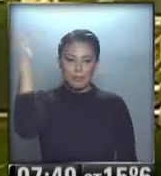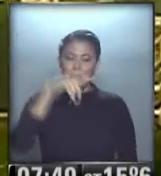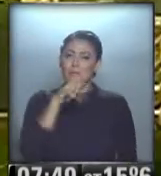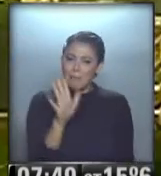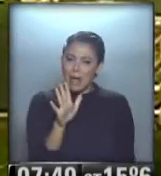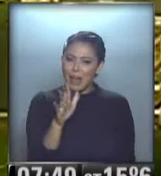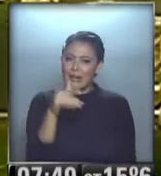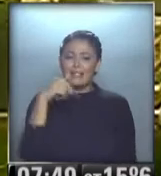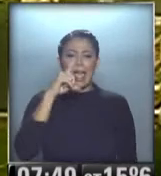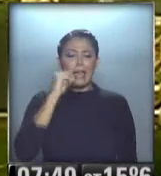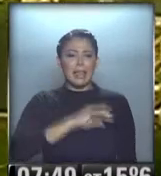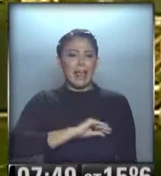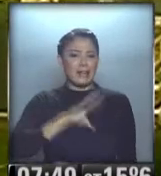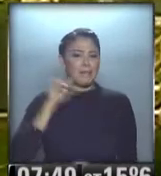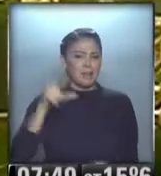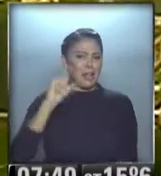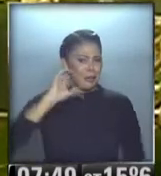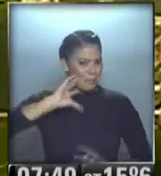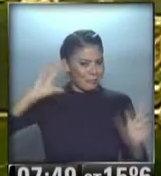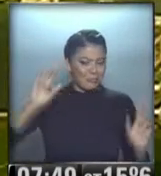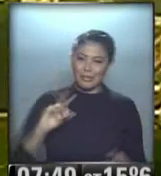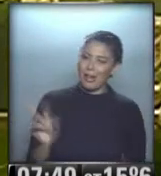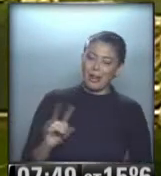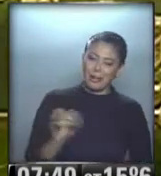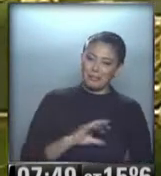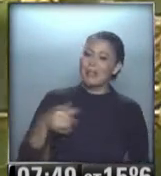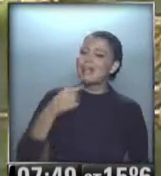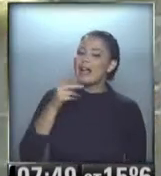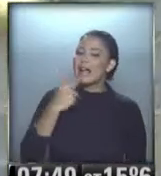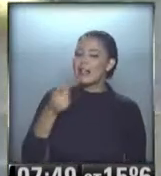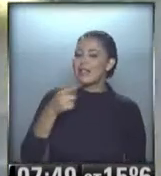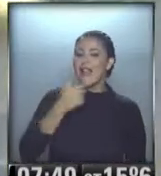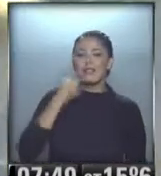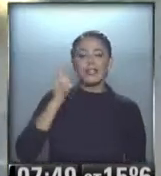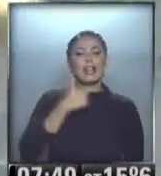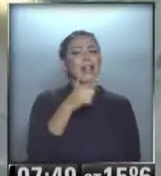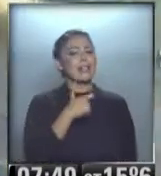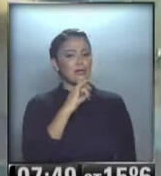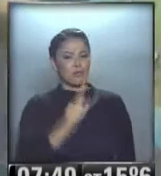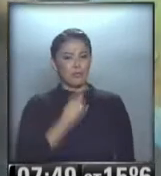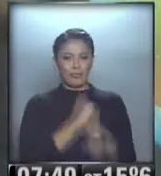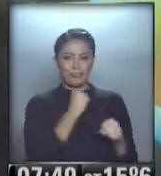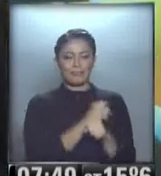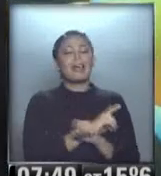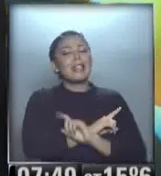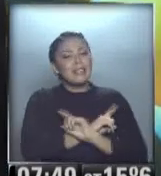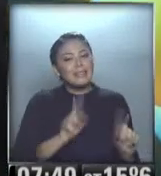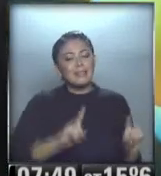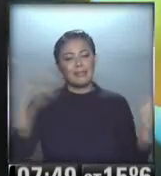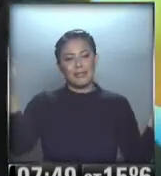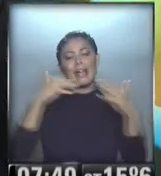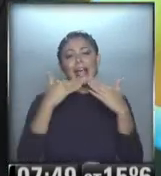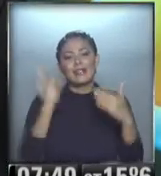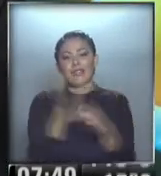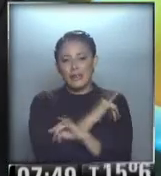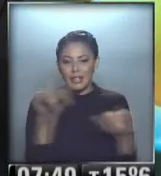que a Introcaso el Día de los Enamorados no le cayó bien. No. Así lo va a disfrutar. Nos vino con ganas de hacer trabajar. No llueve tampoco, Mariano, gracias por toda